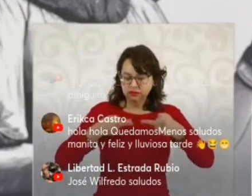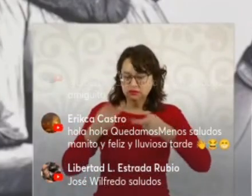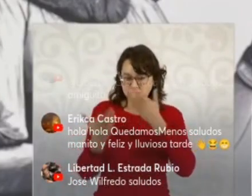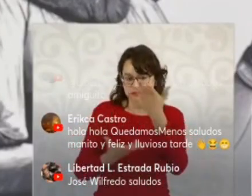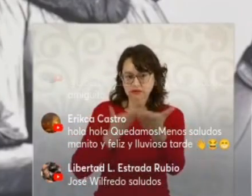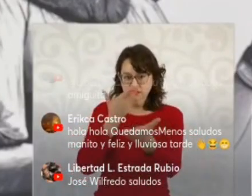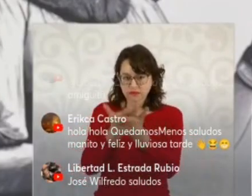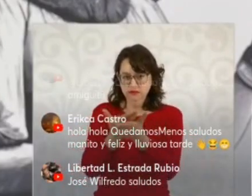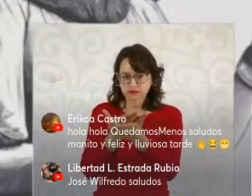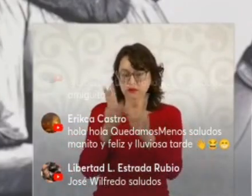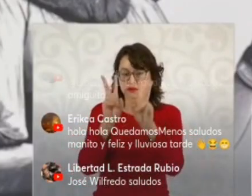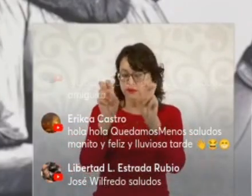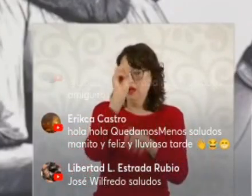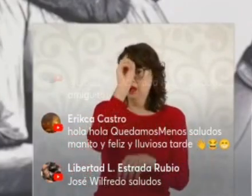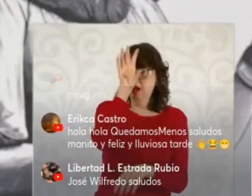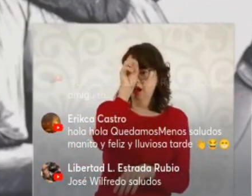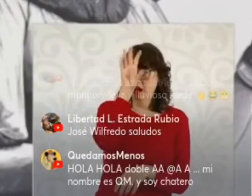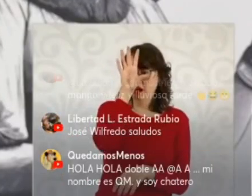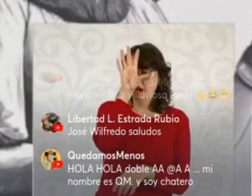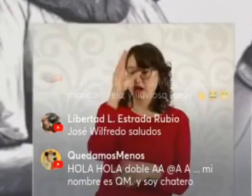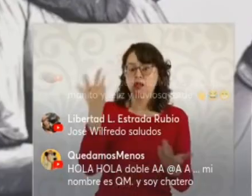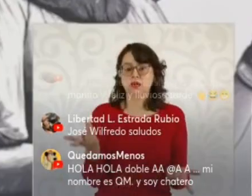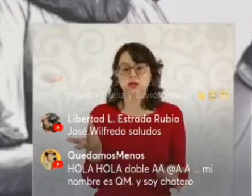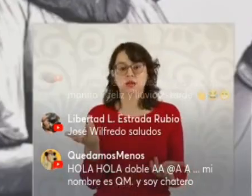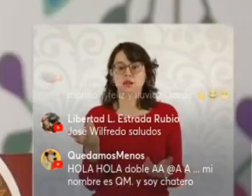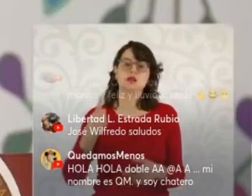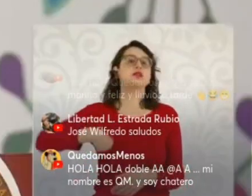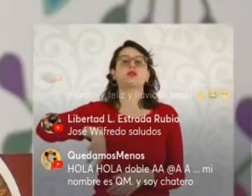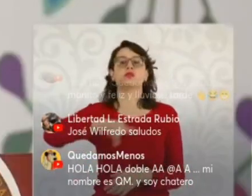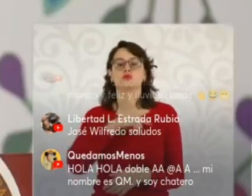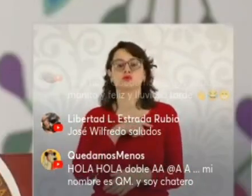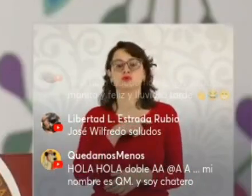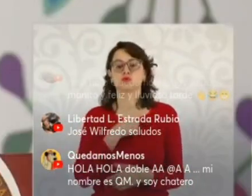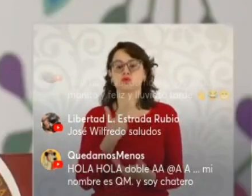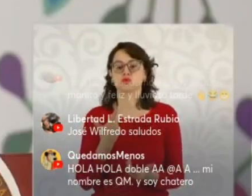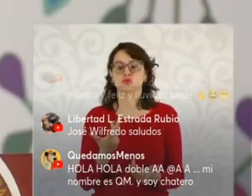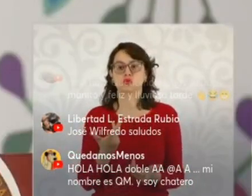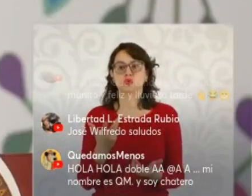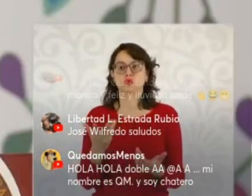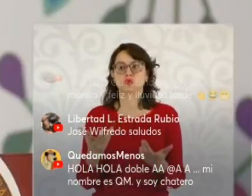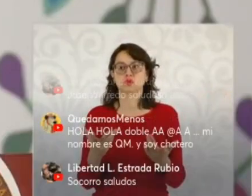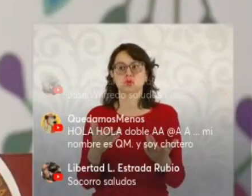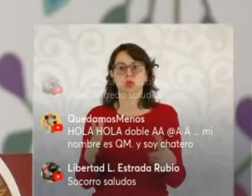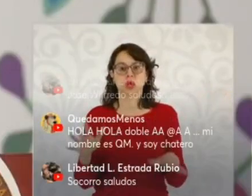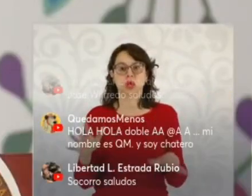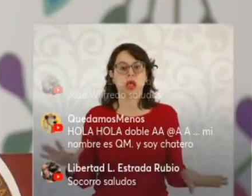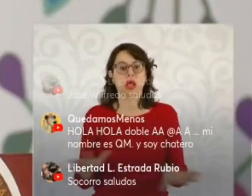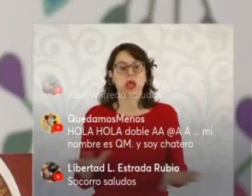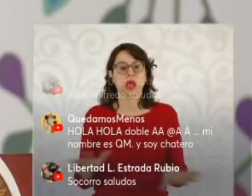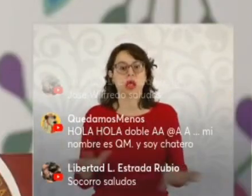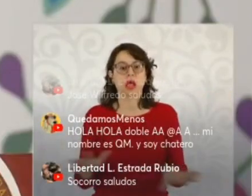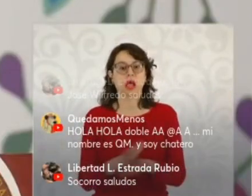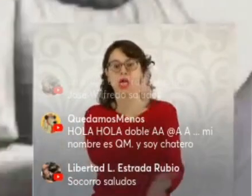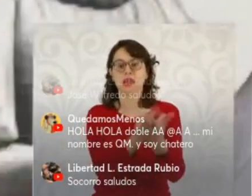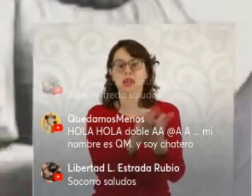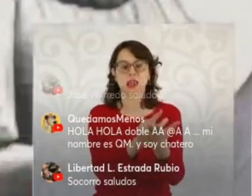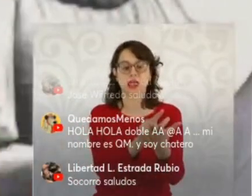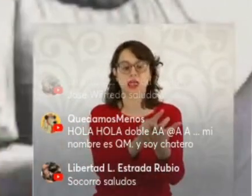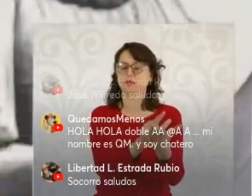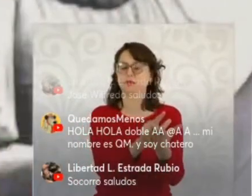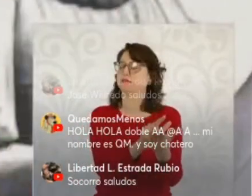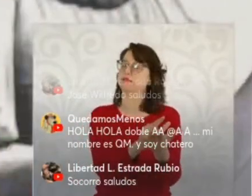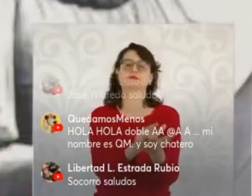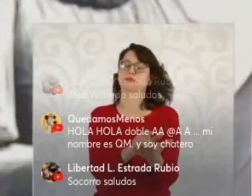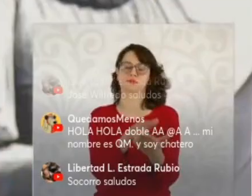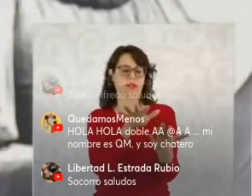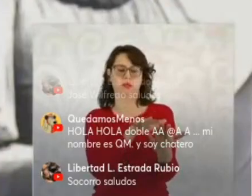con la actividad minera. ¿Por qué no avanzó la reforma constitucional? Pues porque así